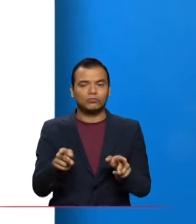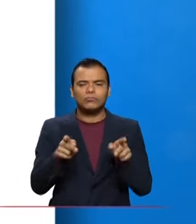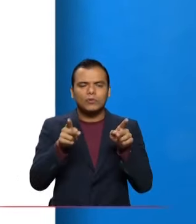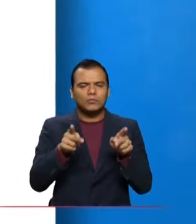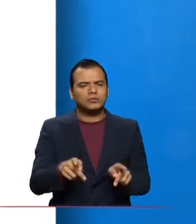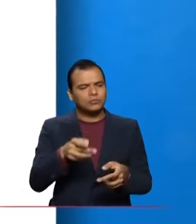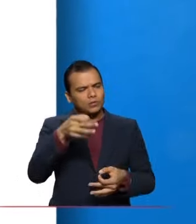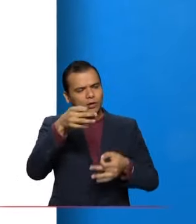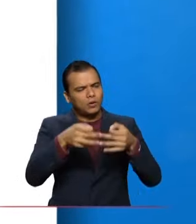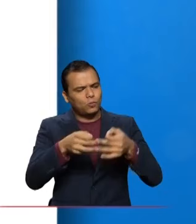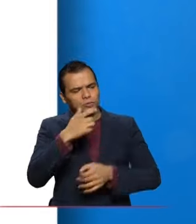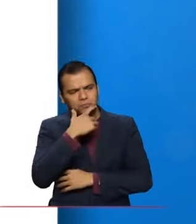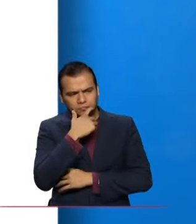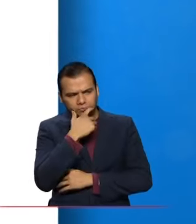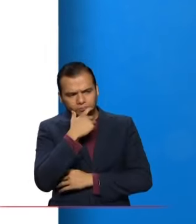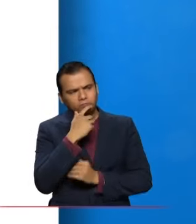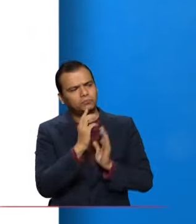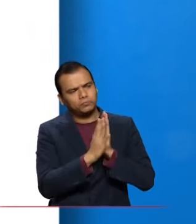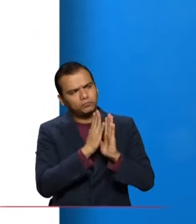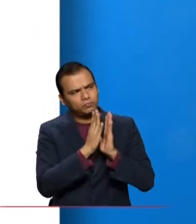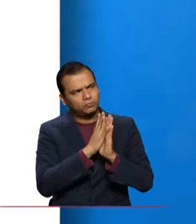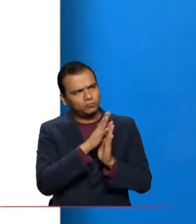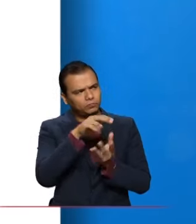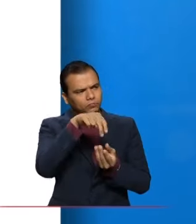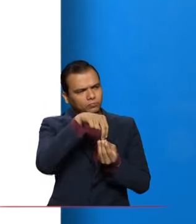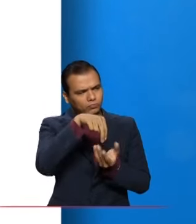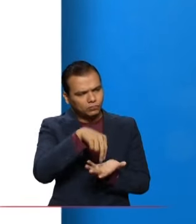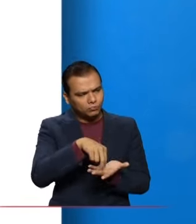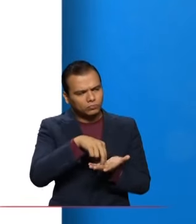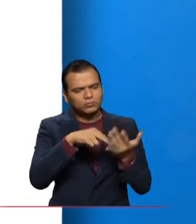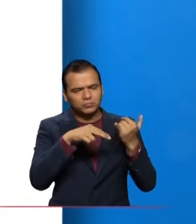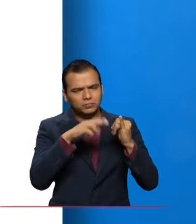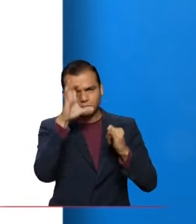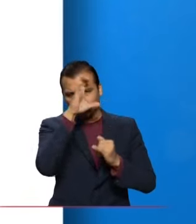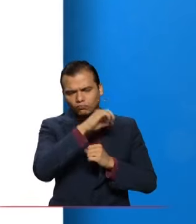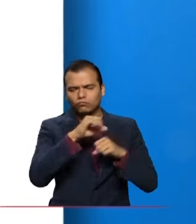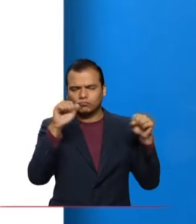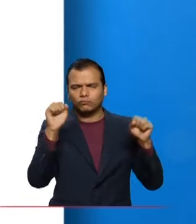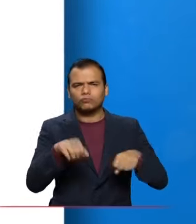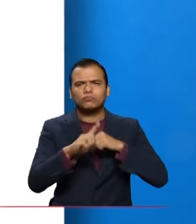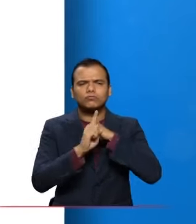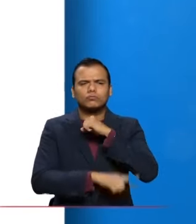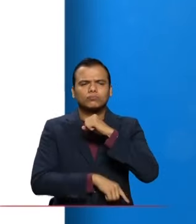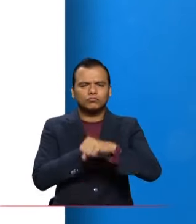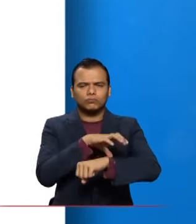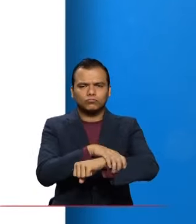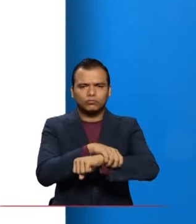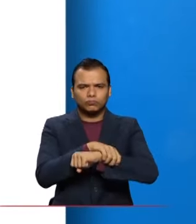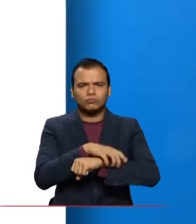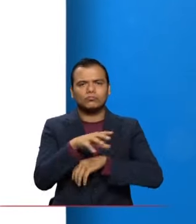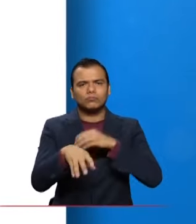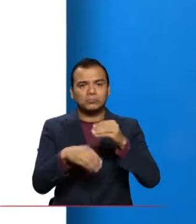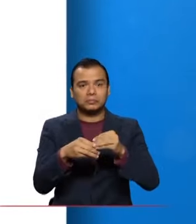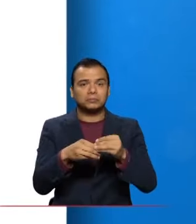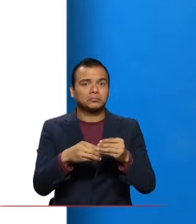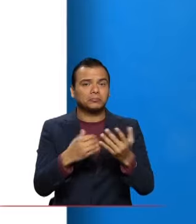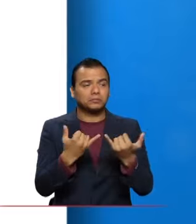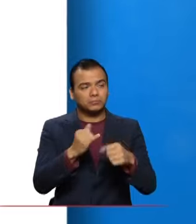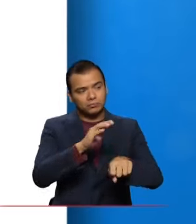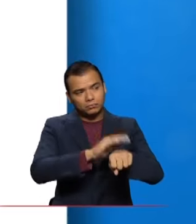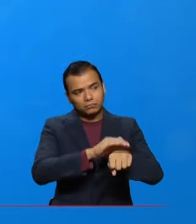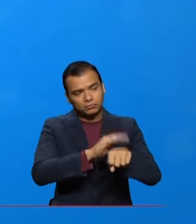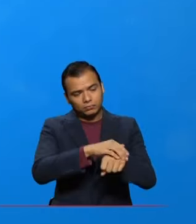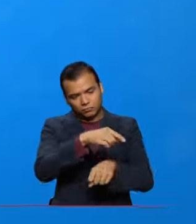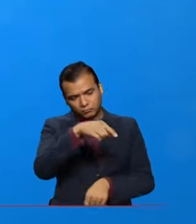solo avaló, legalizó la captura de esta persona, sino que además le dictó medida de aseguramiento, según lo confirma la